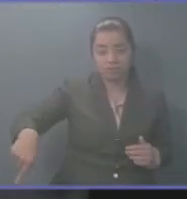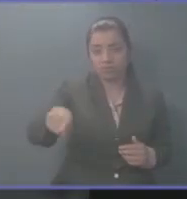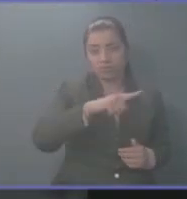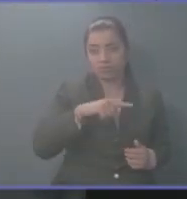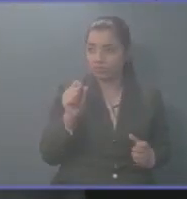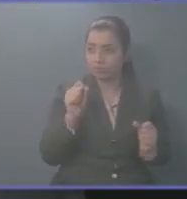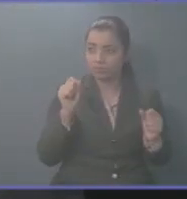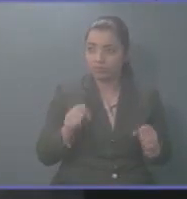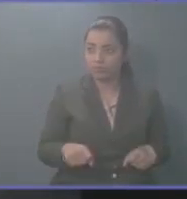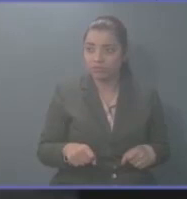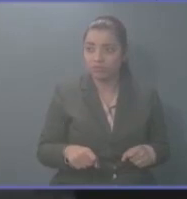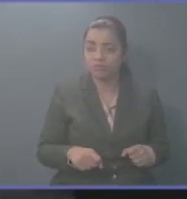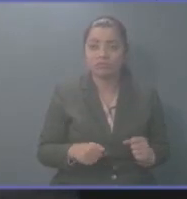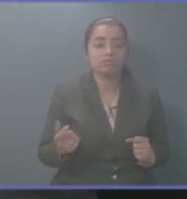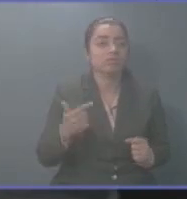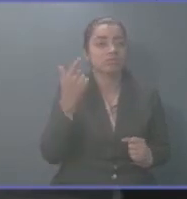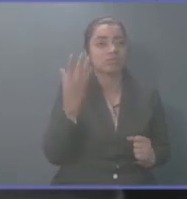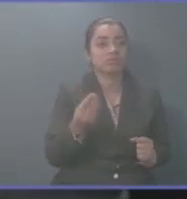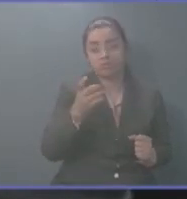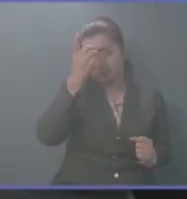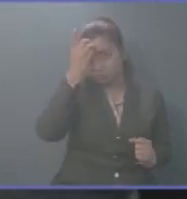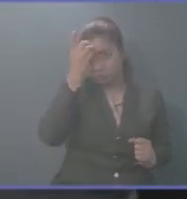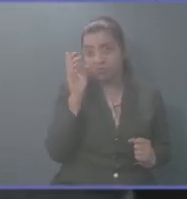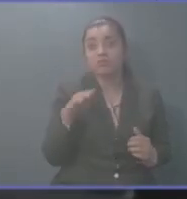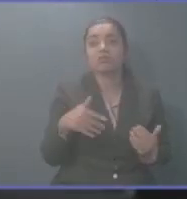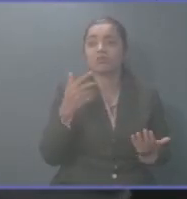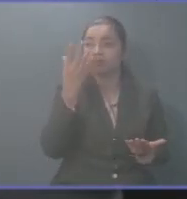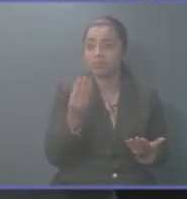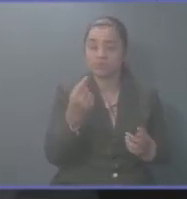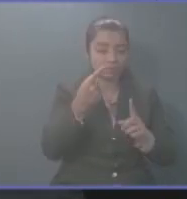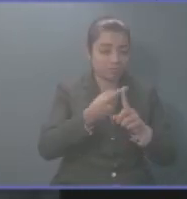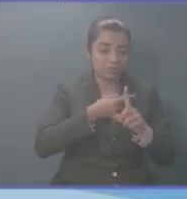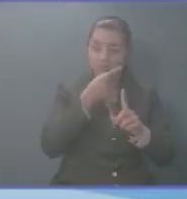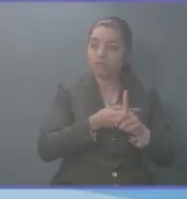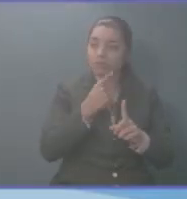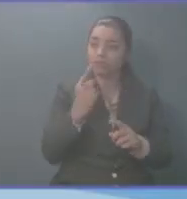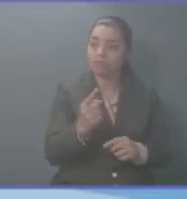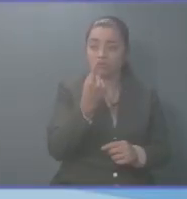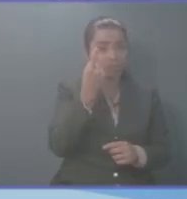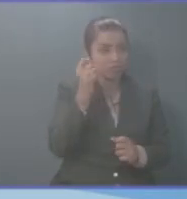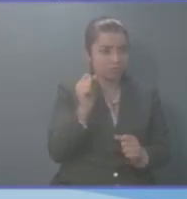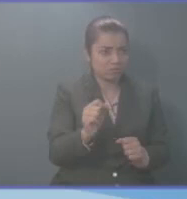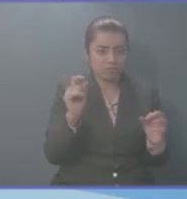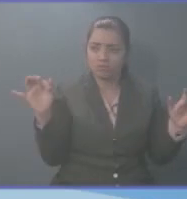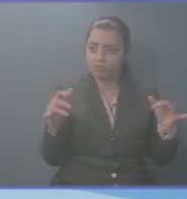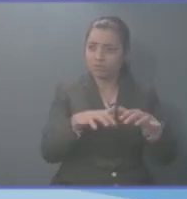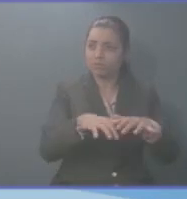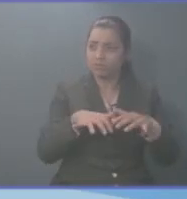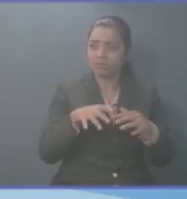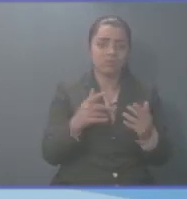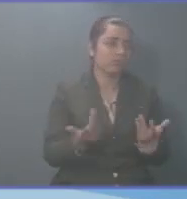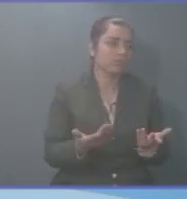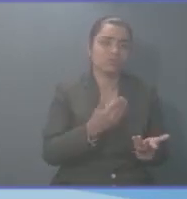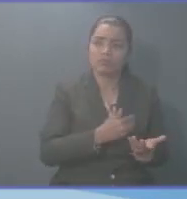no asistieron ese día domingo, porque el día sábado el único que puede convocar a una sesión plenaria, ya sea ordinaria o